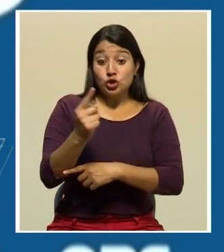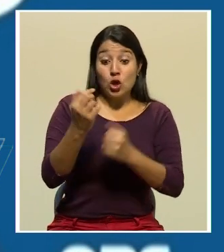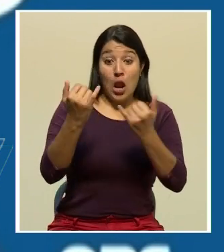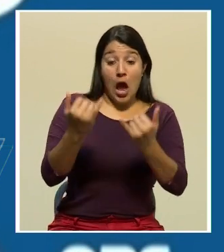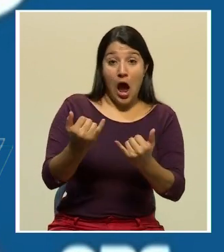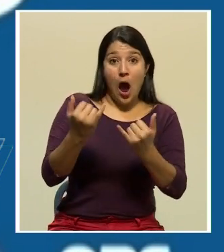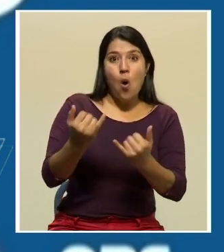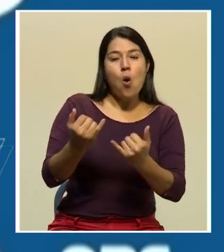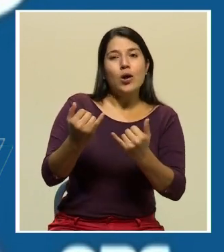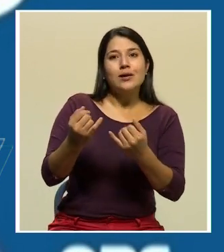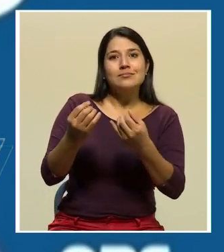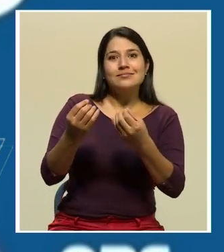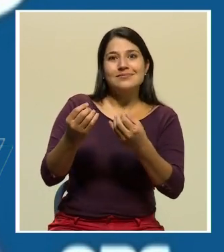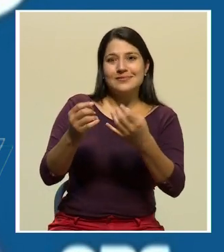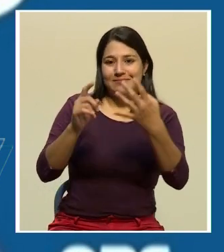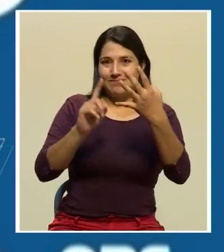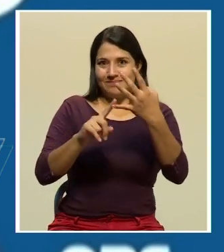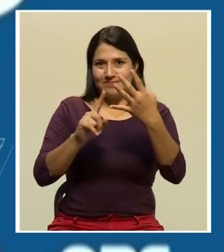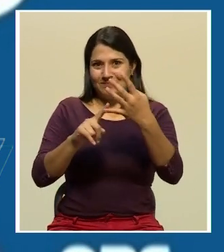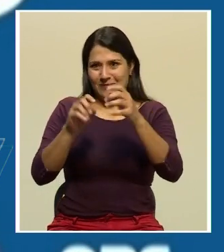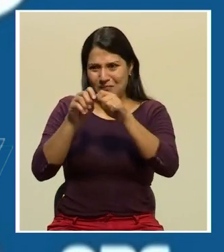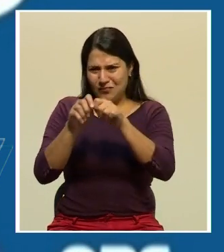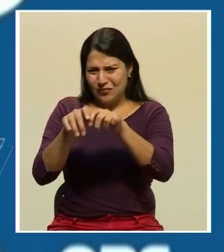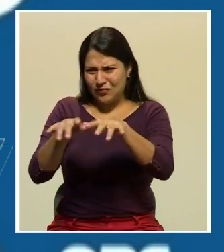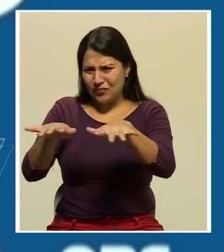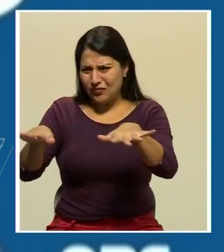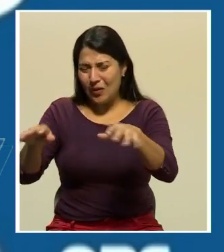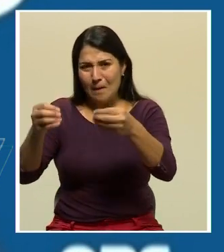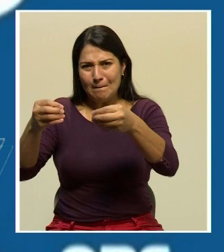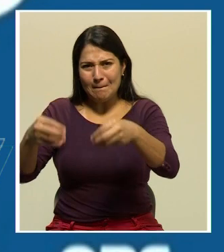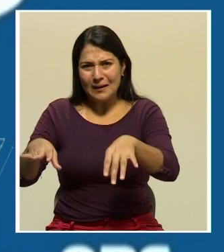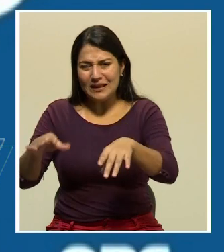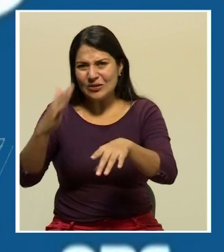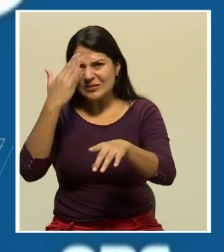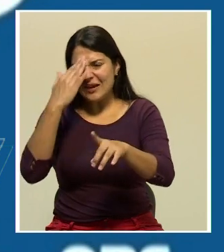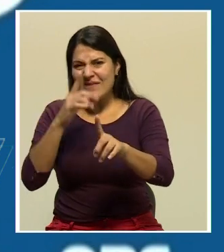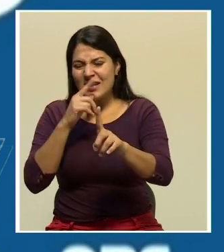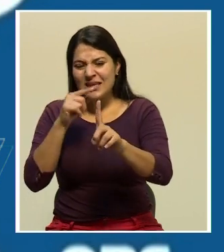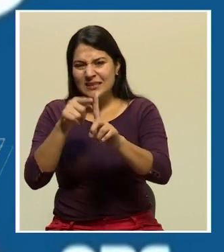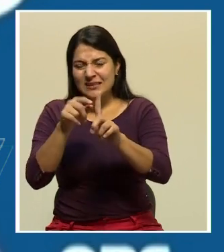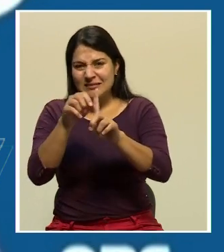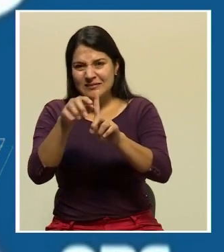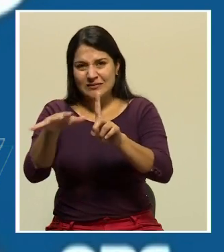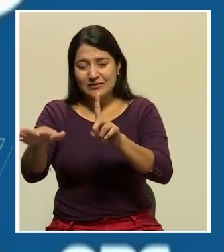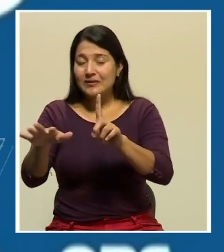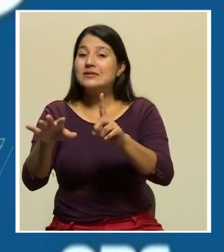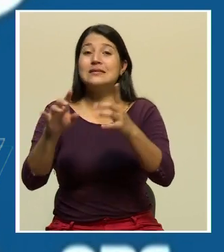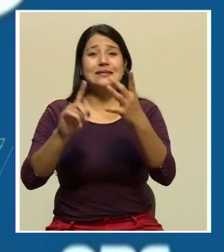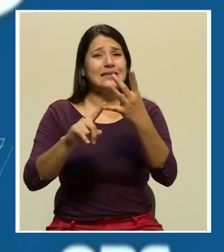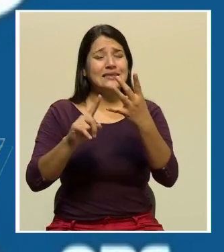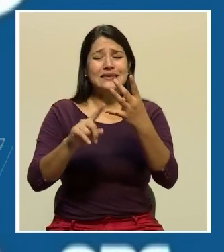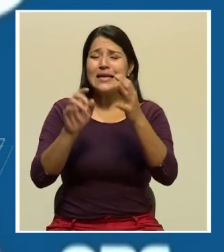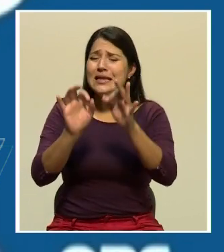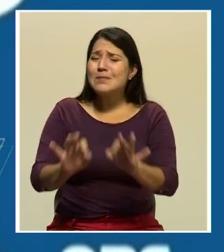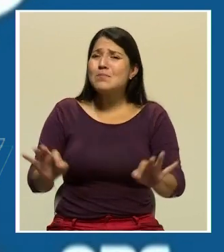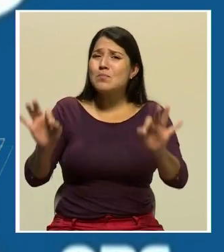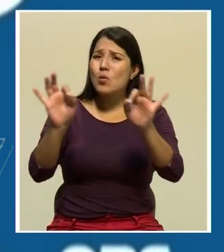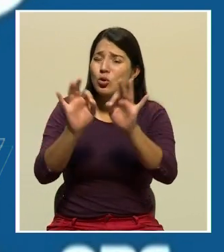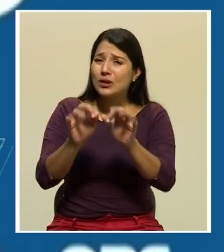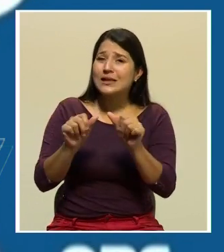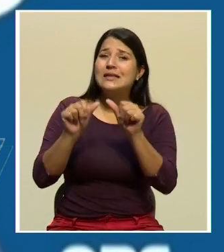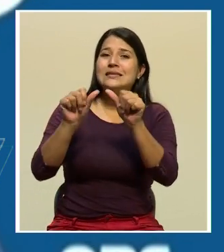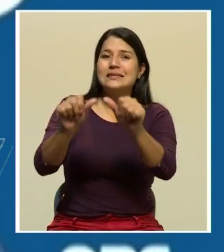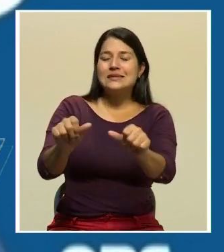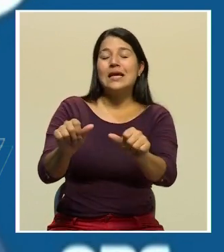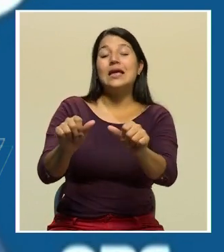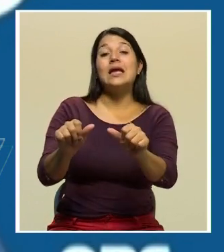comunitaria, cuando es sumamente importante implementarlas, sino cuando hablamos de conglomerados, es sumamente importante mantenerlas. Si no, la comunidad tiene